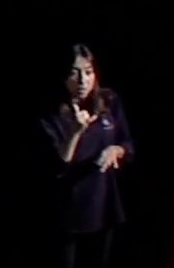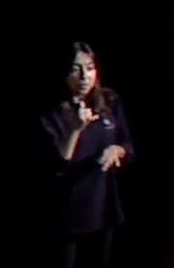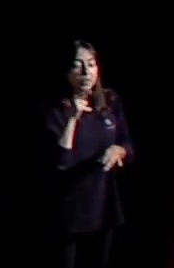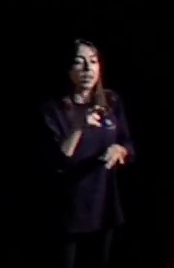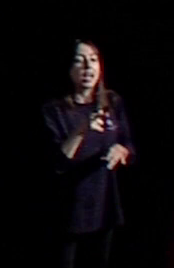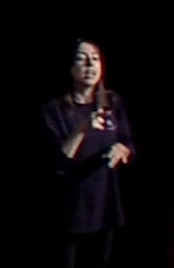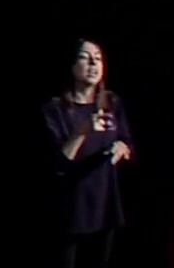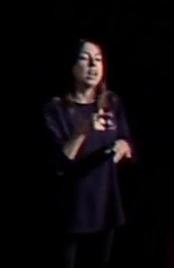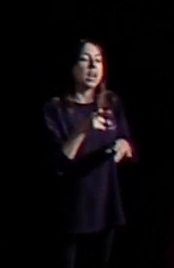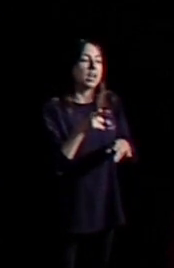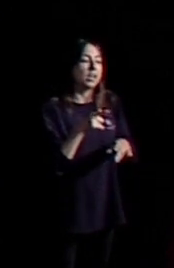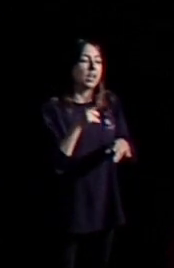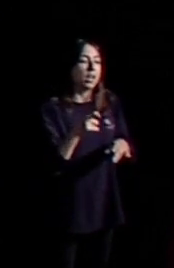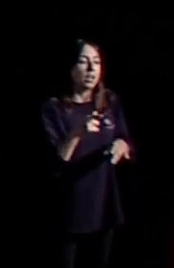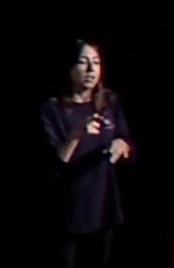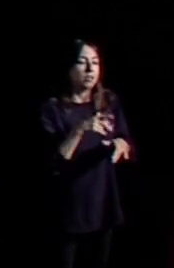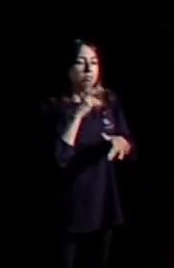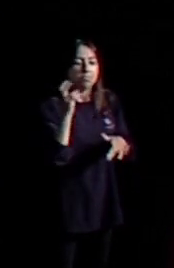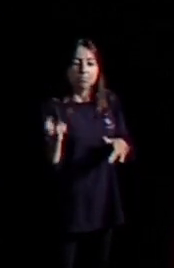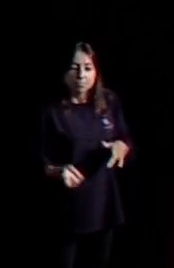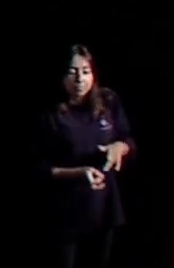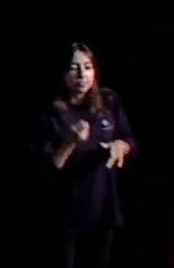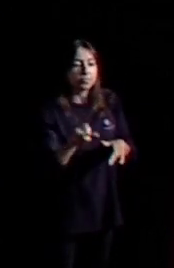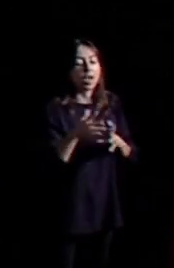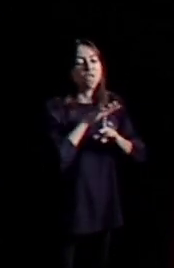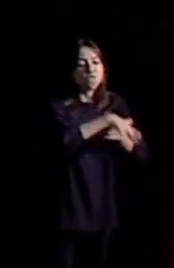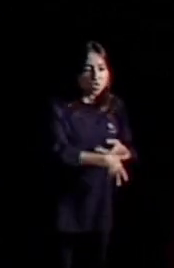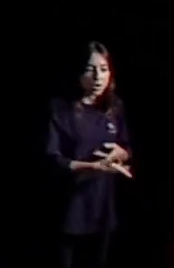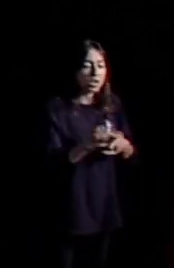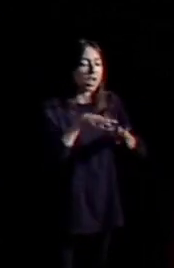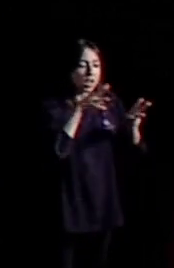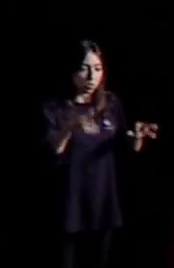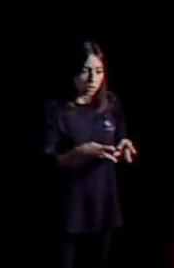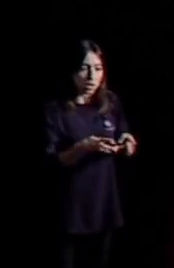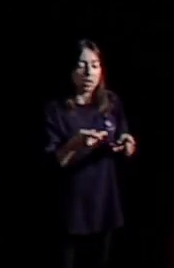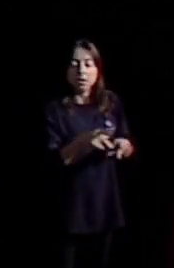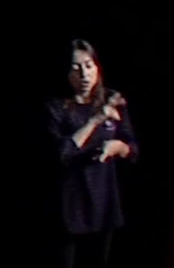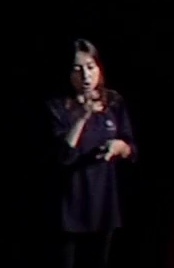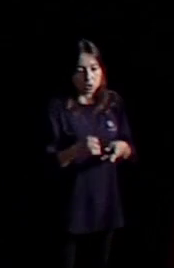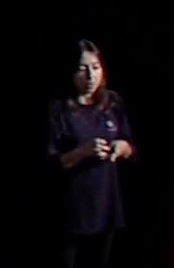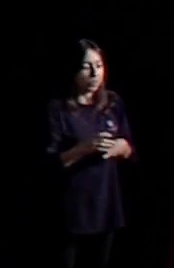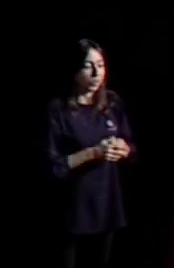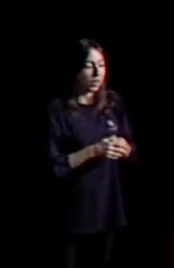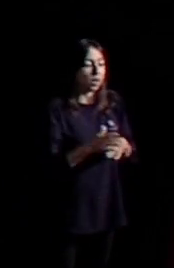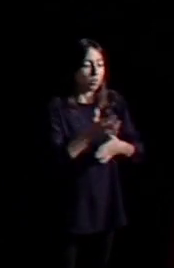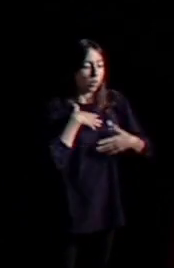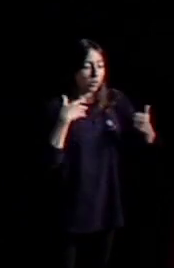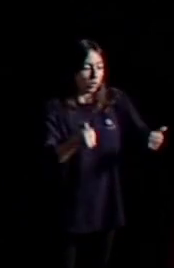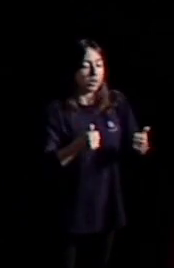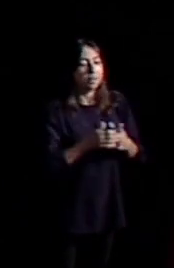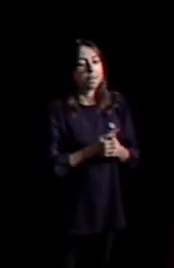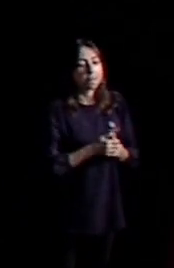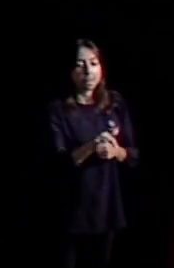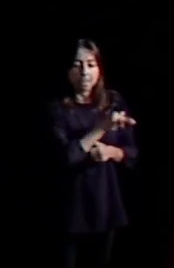el sexting, el grooming o el ciberbullying, entre otras cosas. Así que, sin más, Francisco, cuando quiera, pues tiene la